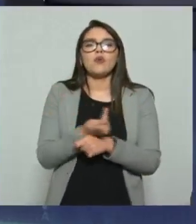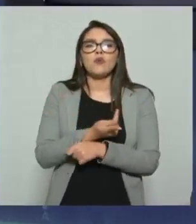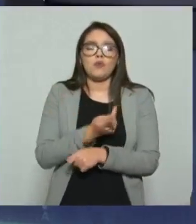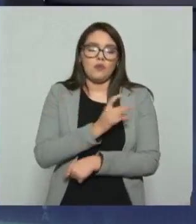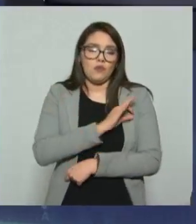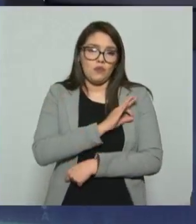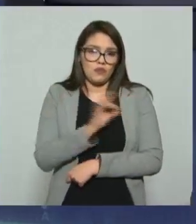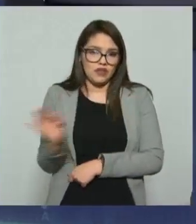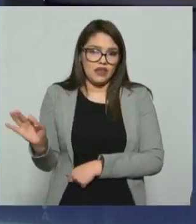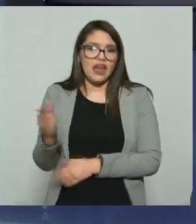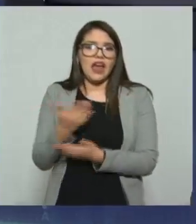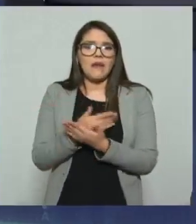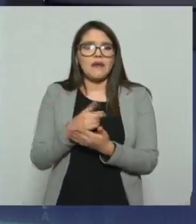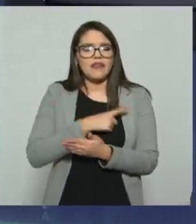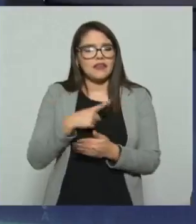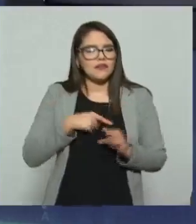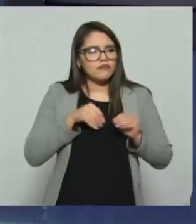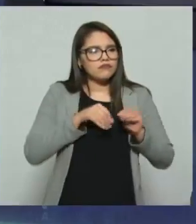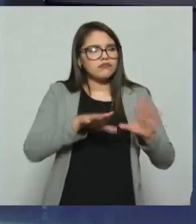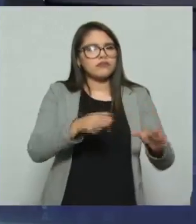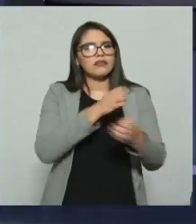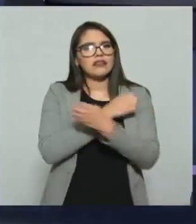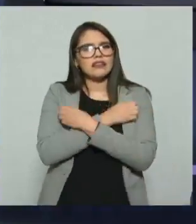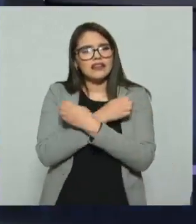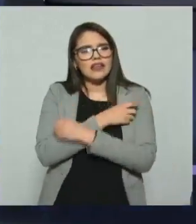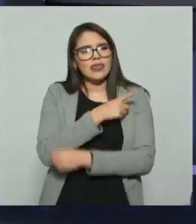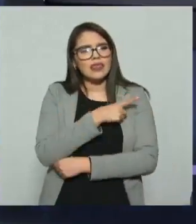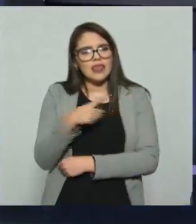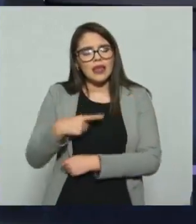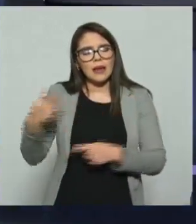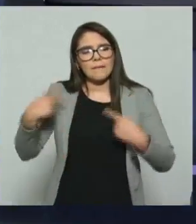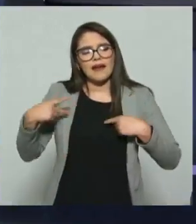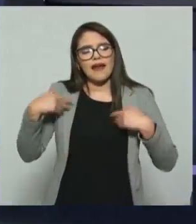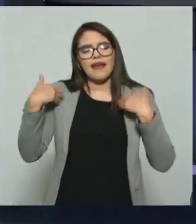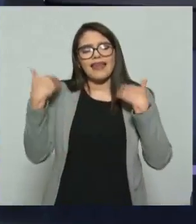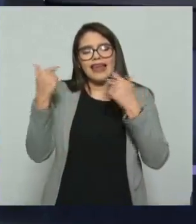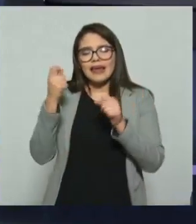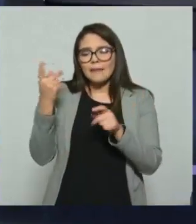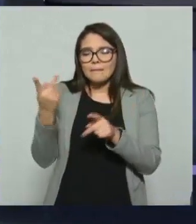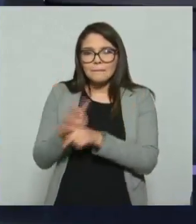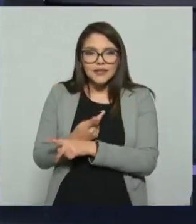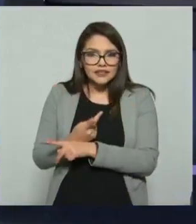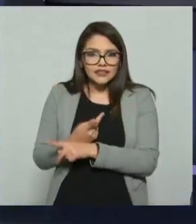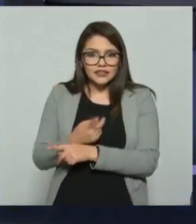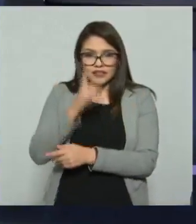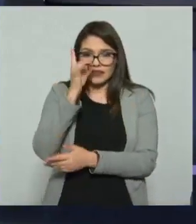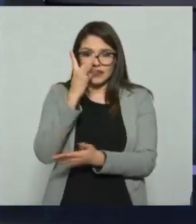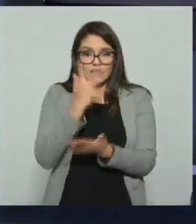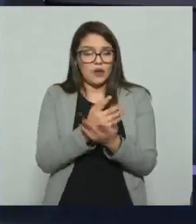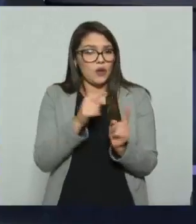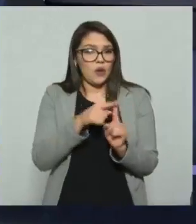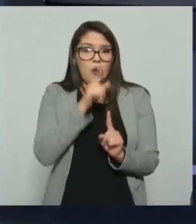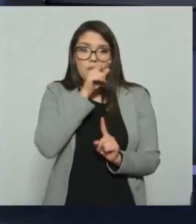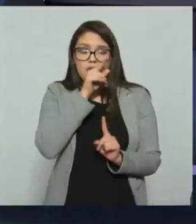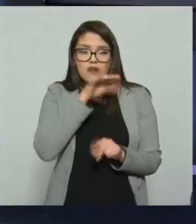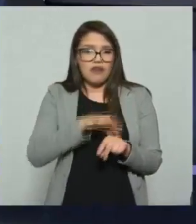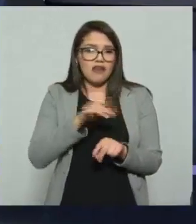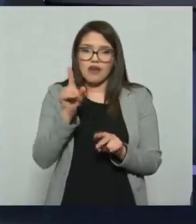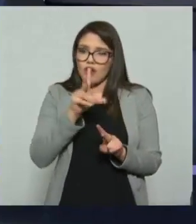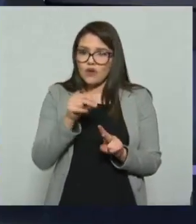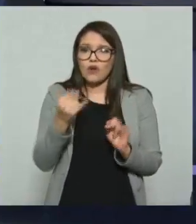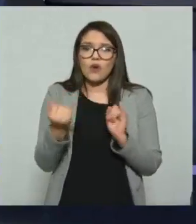difundir educación para que la gente entienda lo que conlleva estos procesos. Y no solamente es el pollo y la carne, sino también el